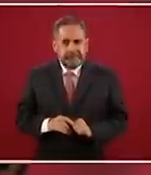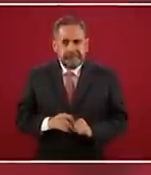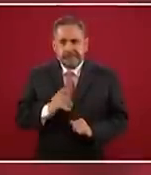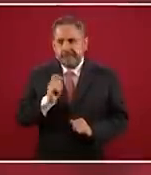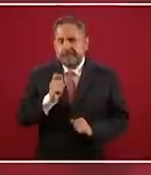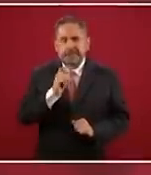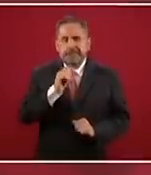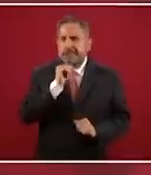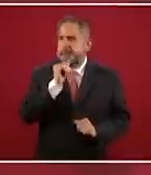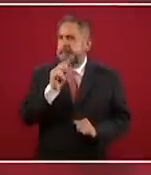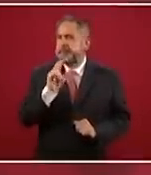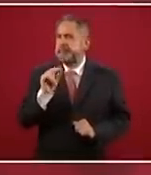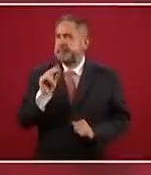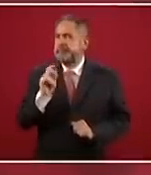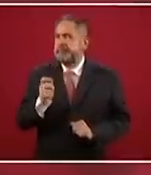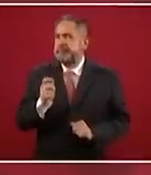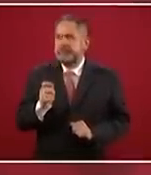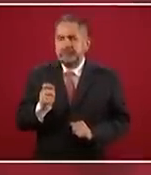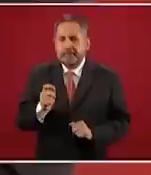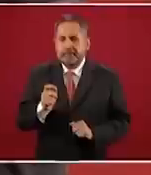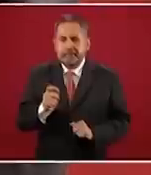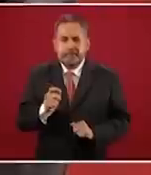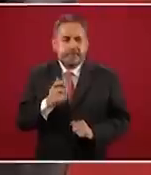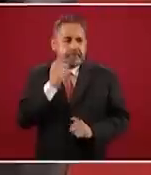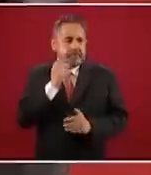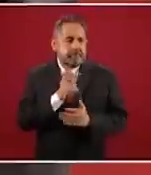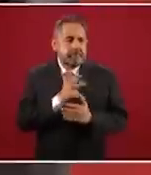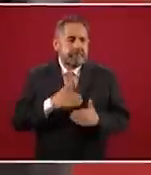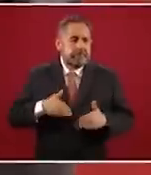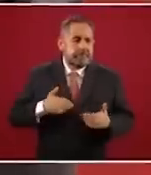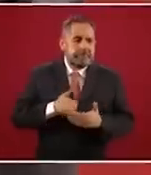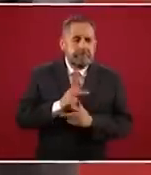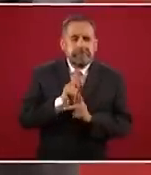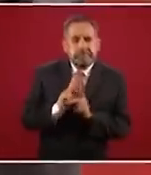quedarse a medias,